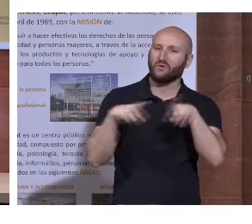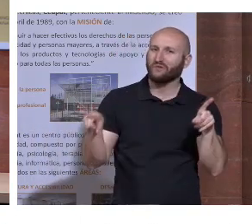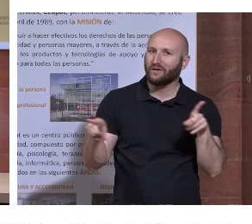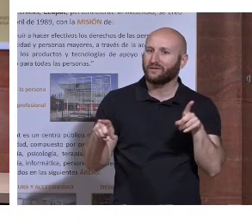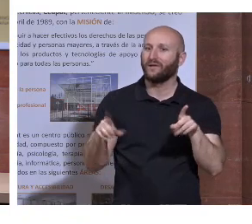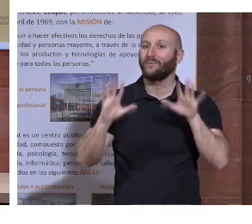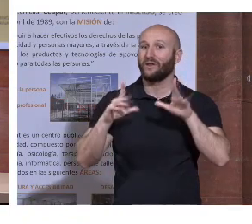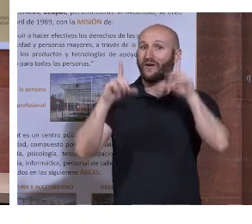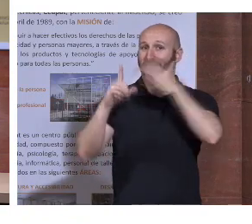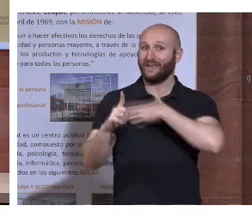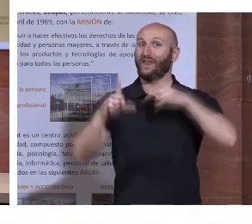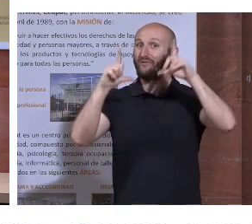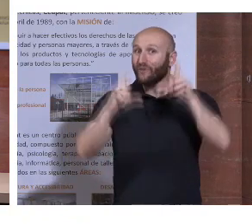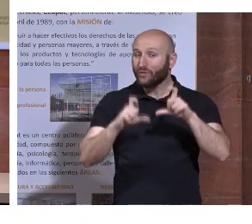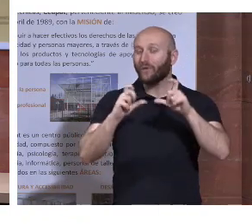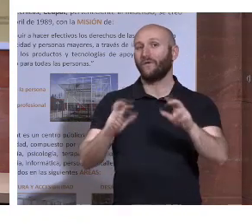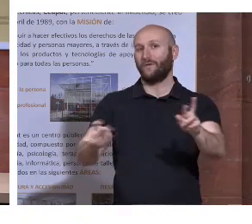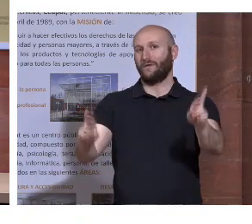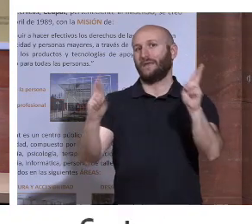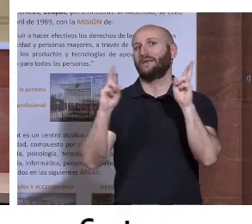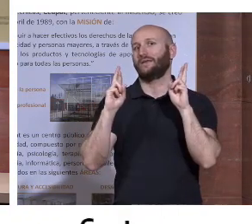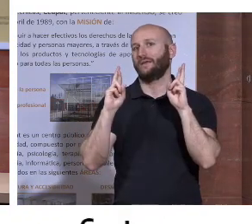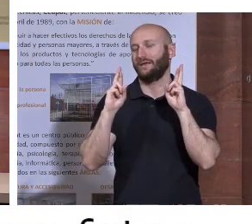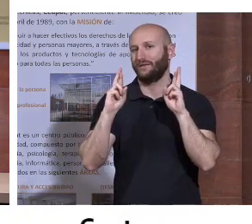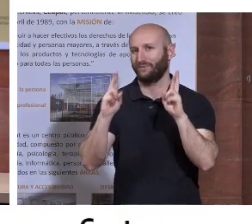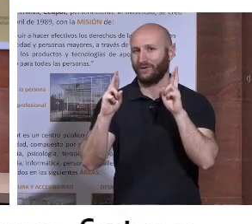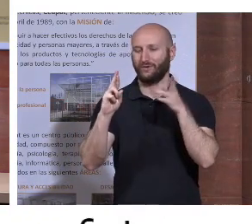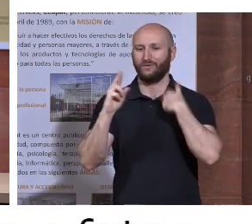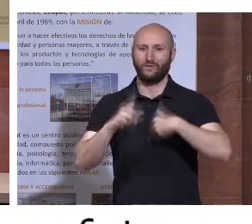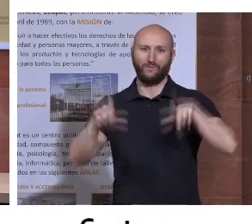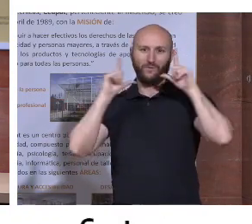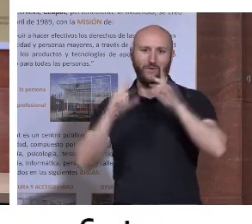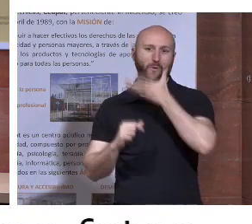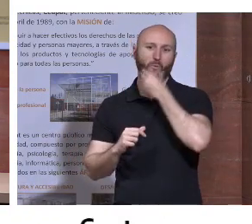hacerme fotos, espero que me hayáis sacado guapo.